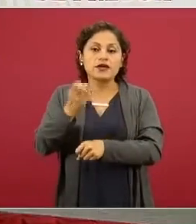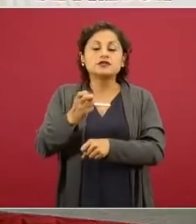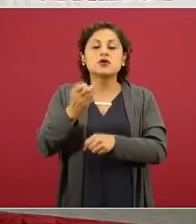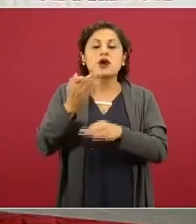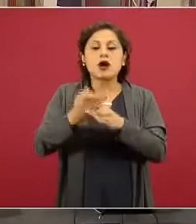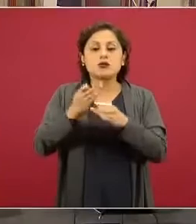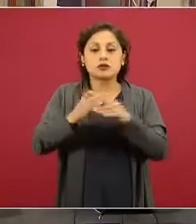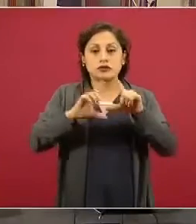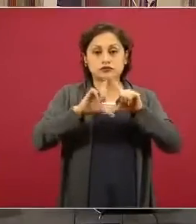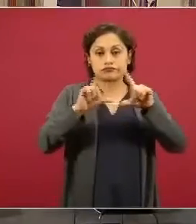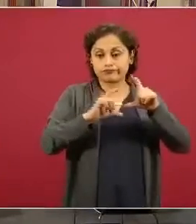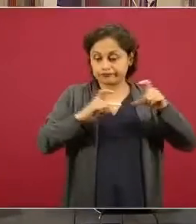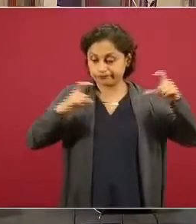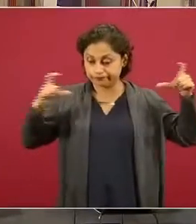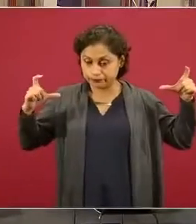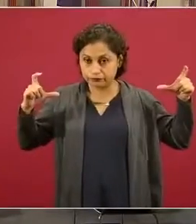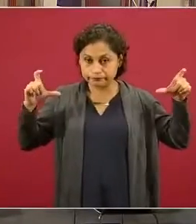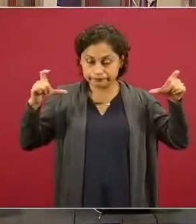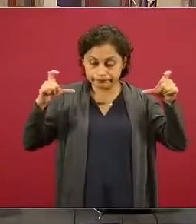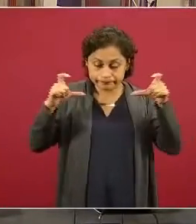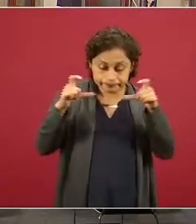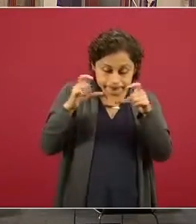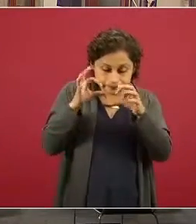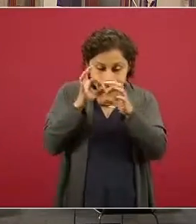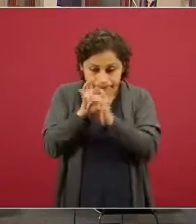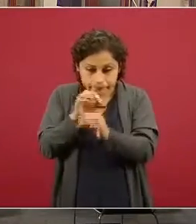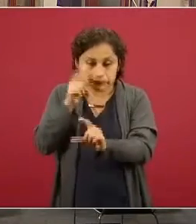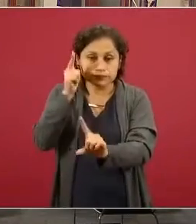más específico, ¿no? ¿No?